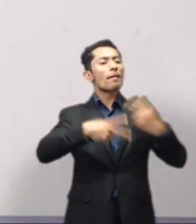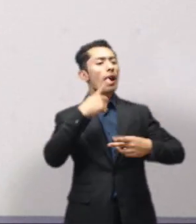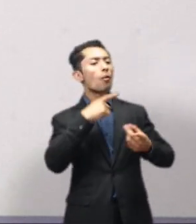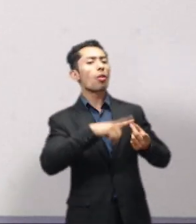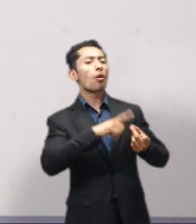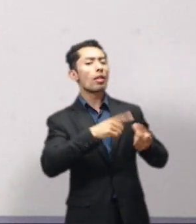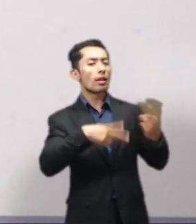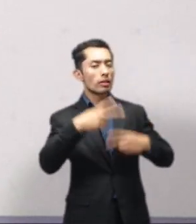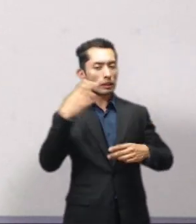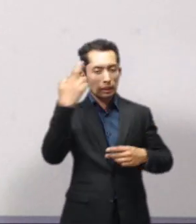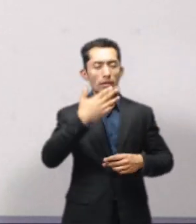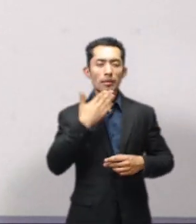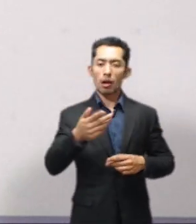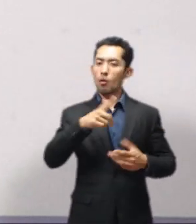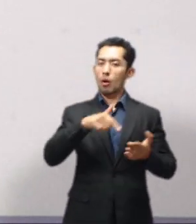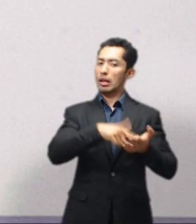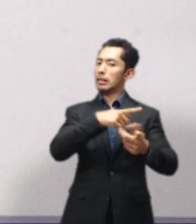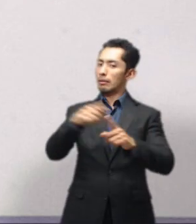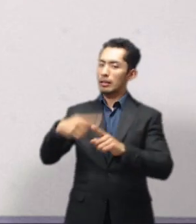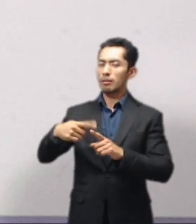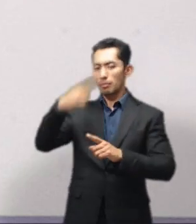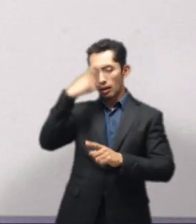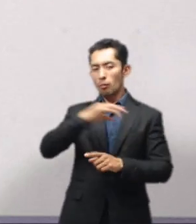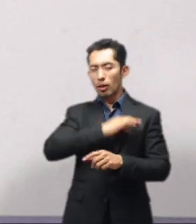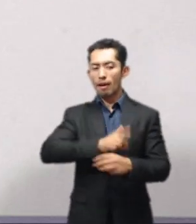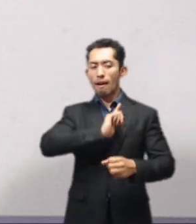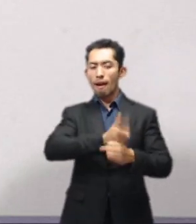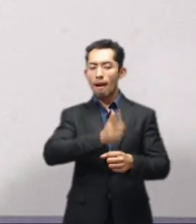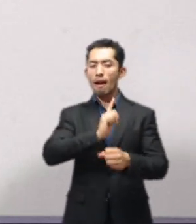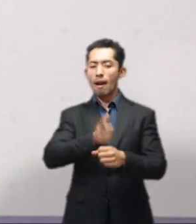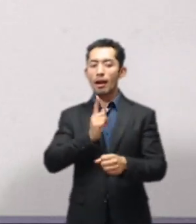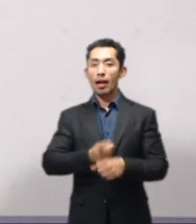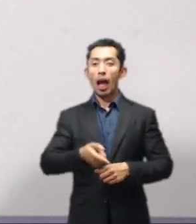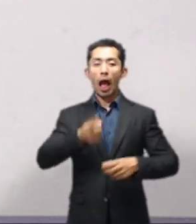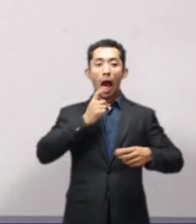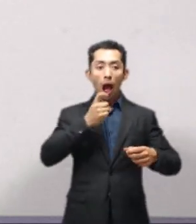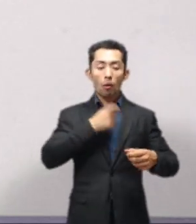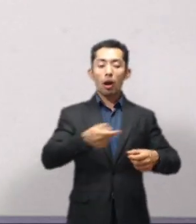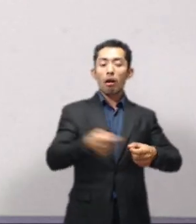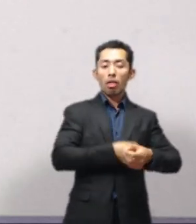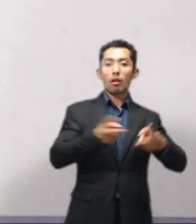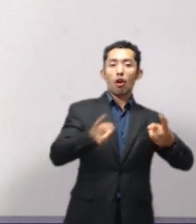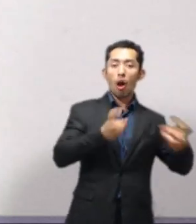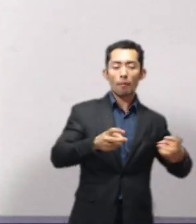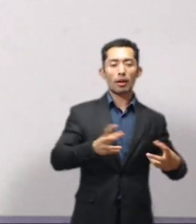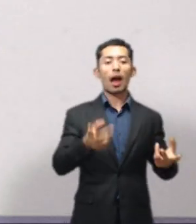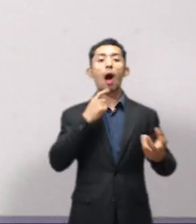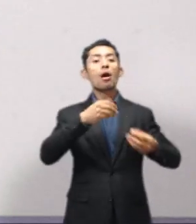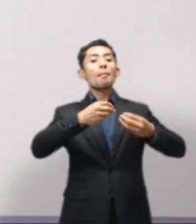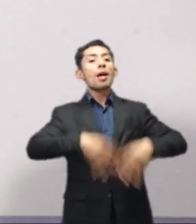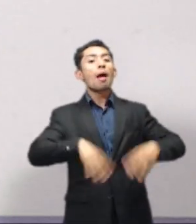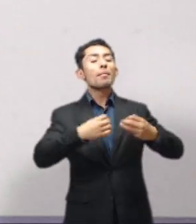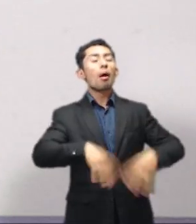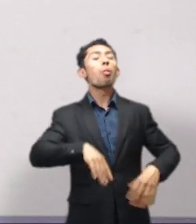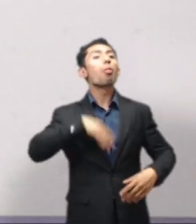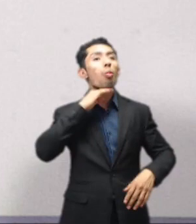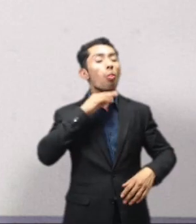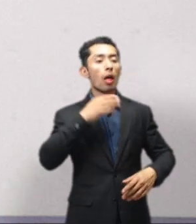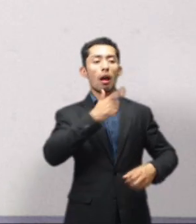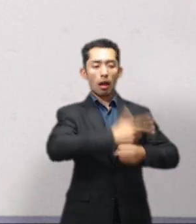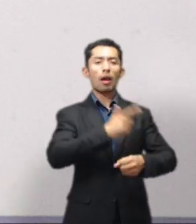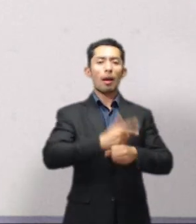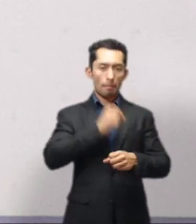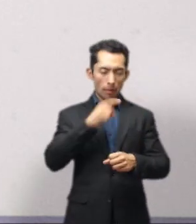eh en todas las localidades para que así podamos detectar tomas clandestinas fugas Y pues también apostarle como